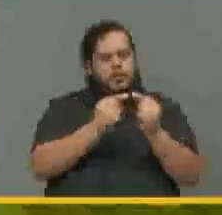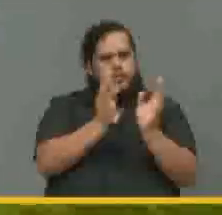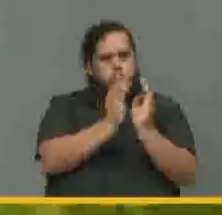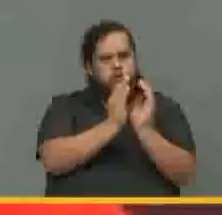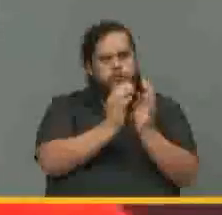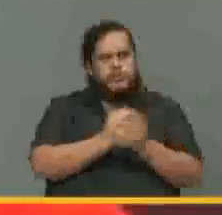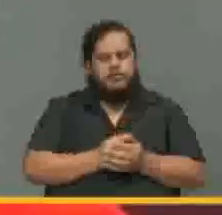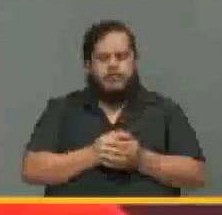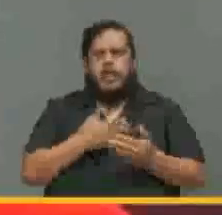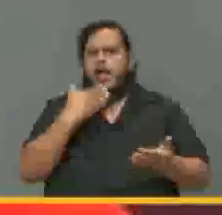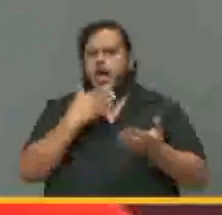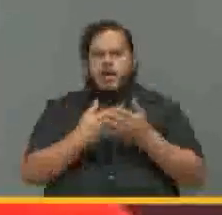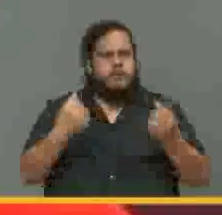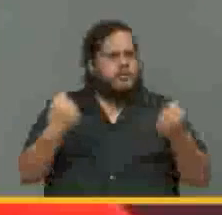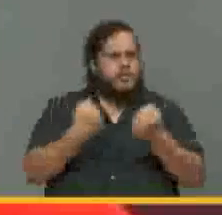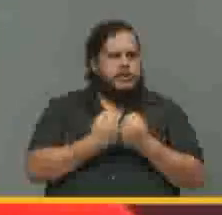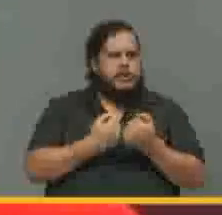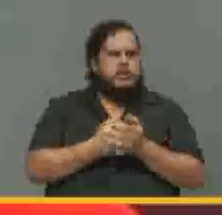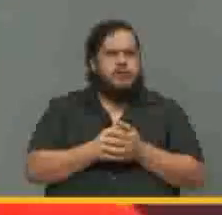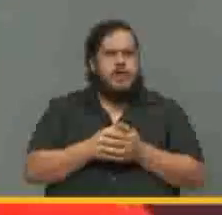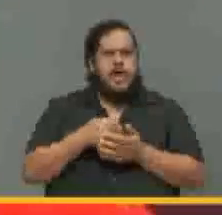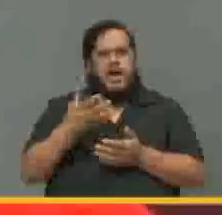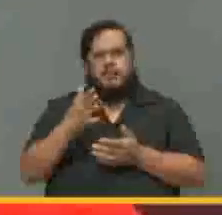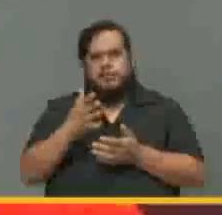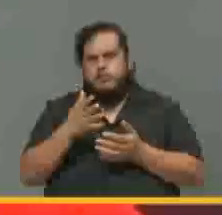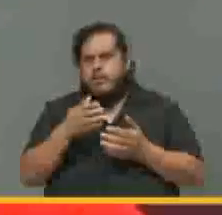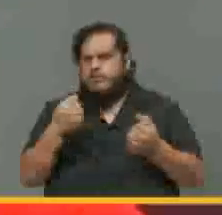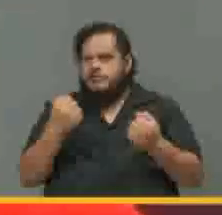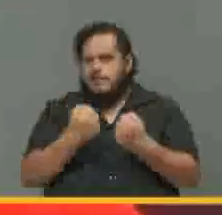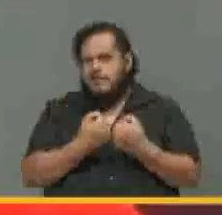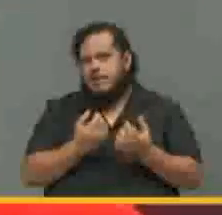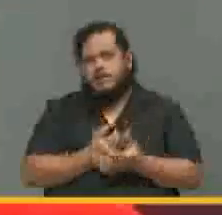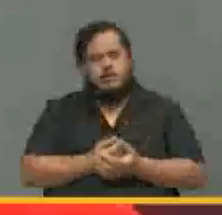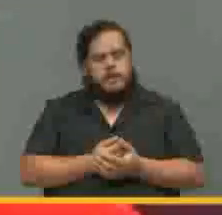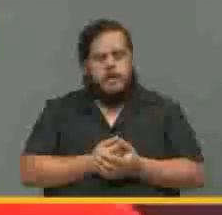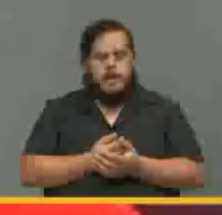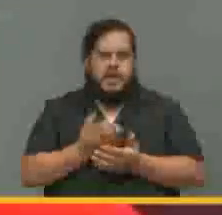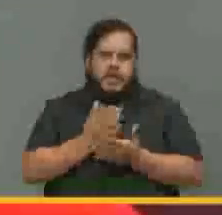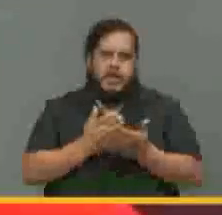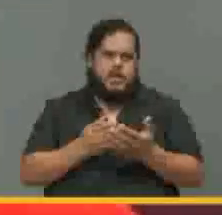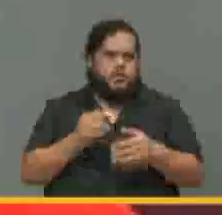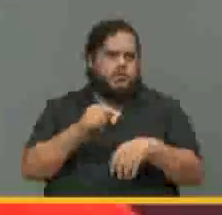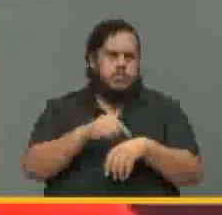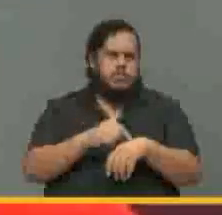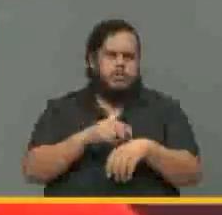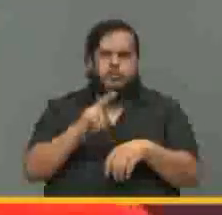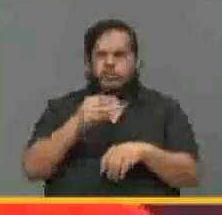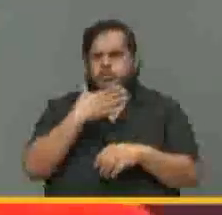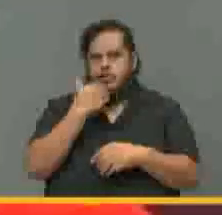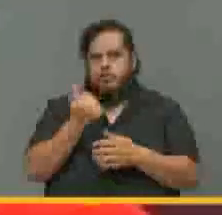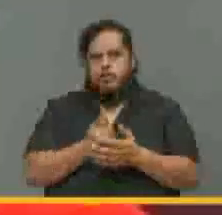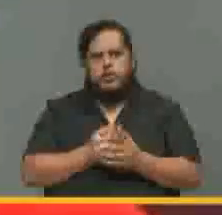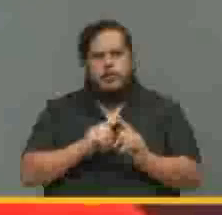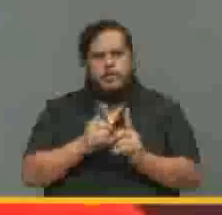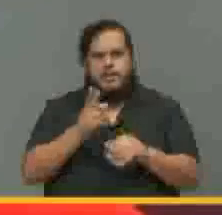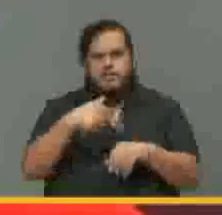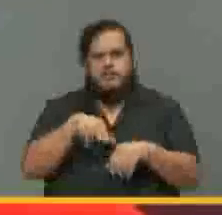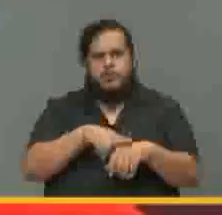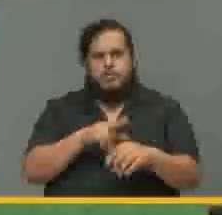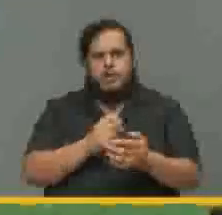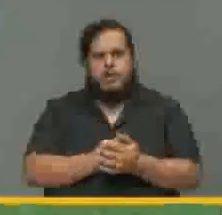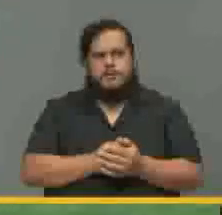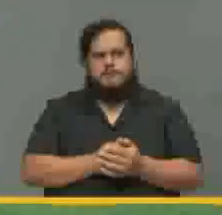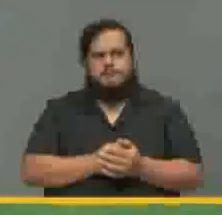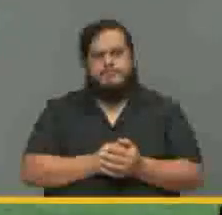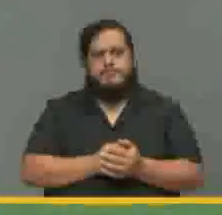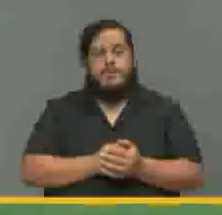todo, hay buenos partidos, hay regulares partidos, hay partidos que en determinado momento no son lo mejor, pero es normal